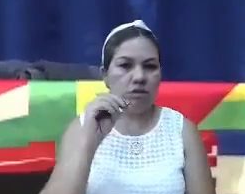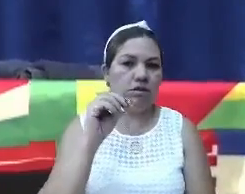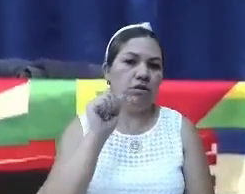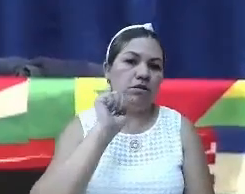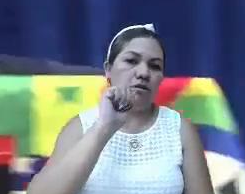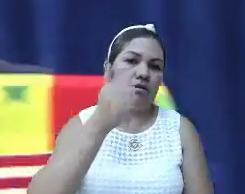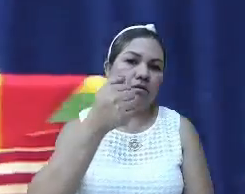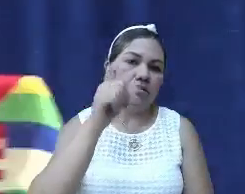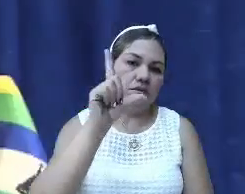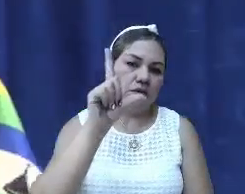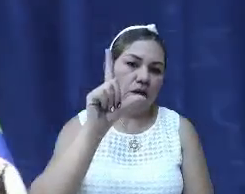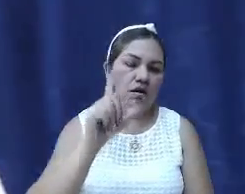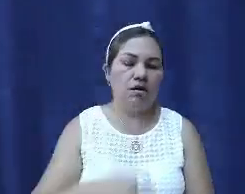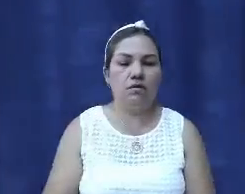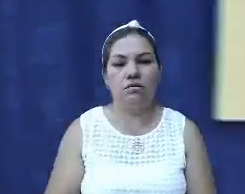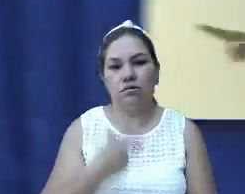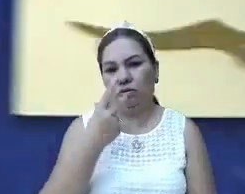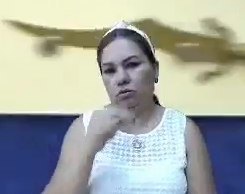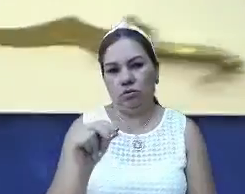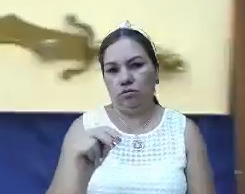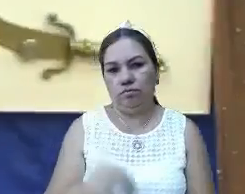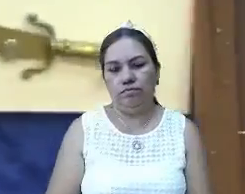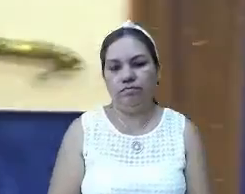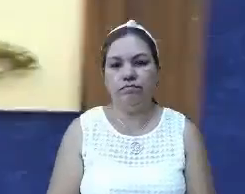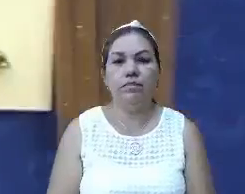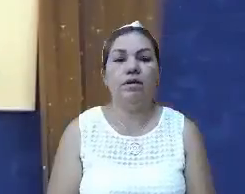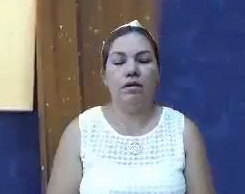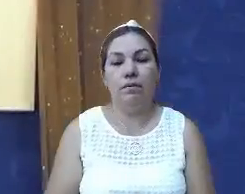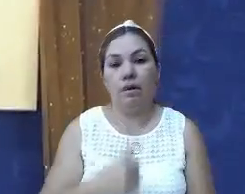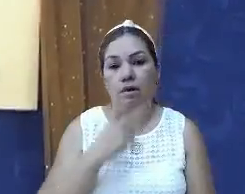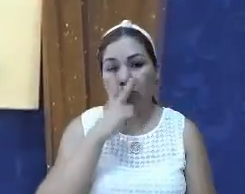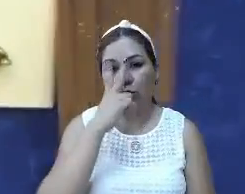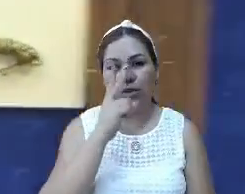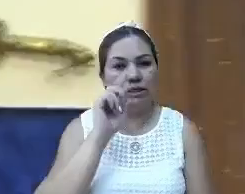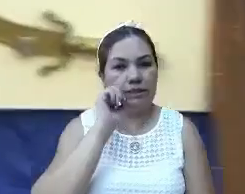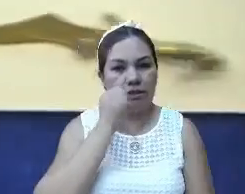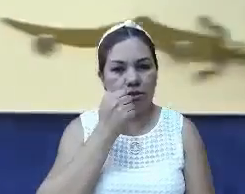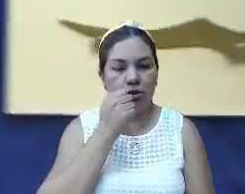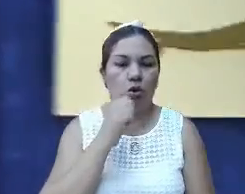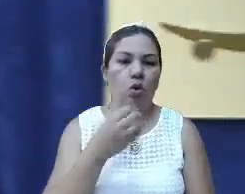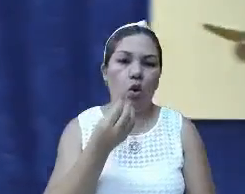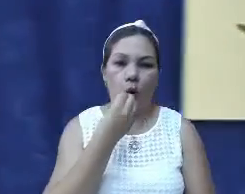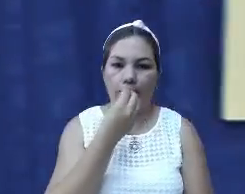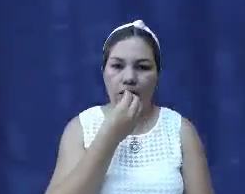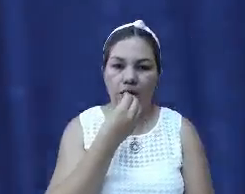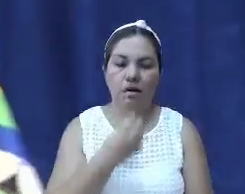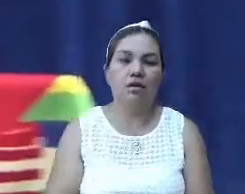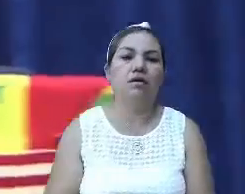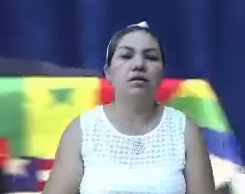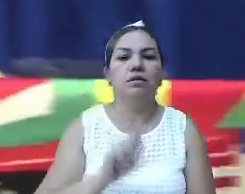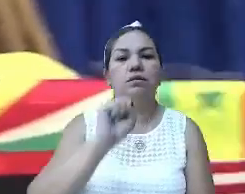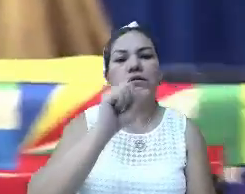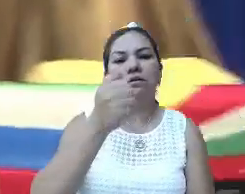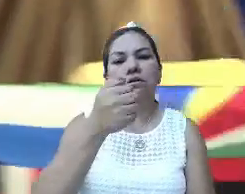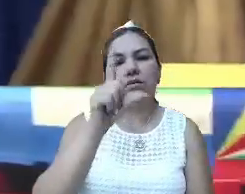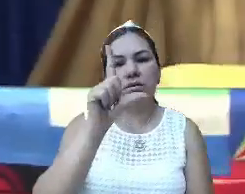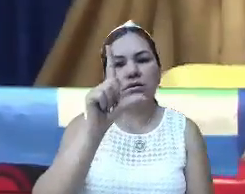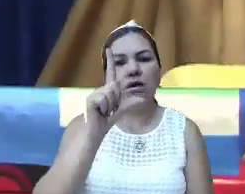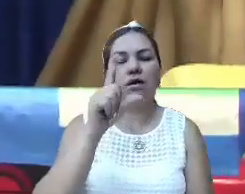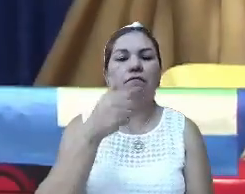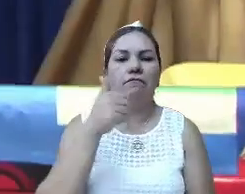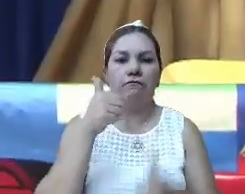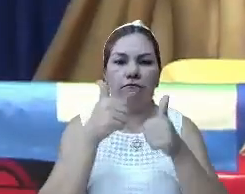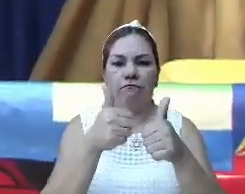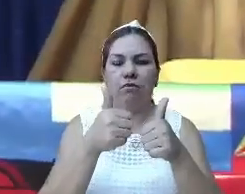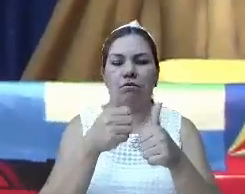No, hay da gusto cuando la comida está bien salada o alguno poca sal. Tiene que